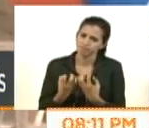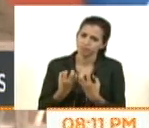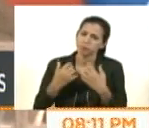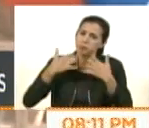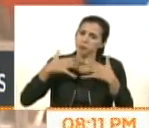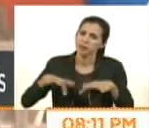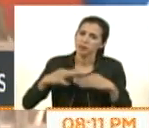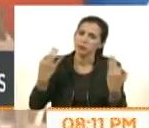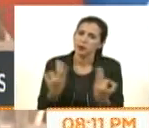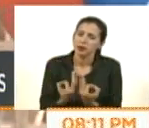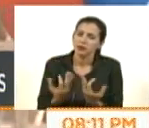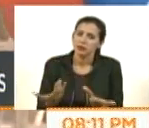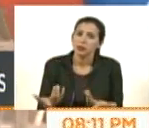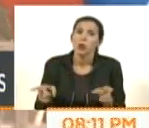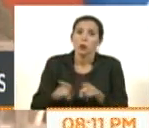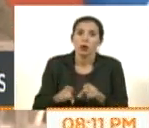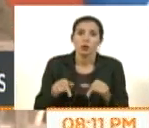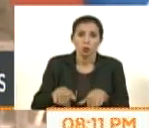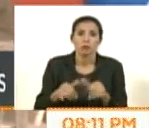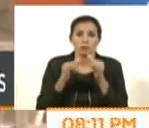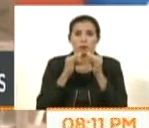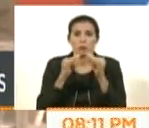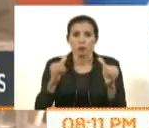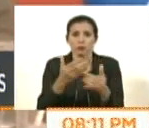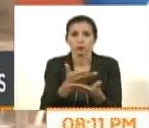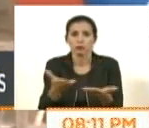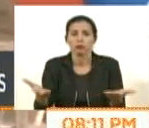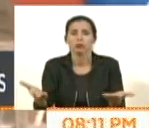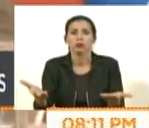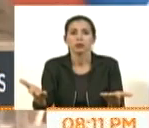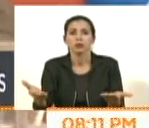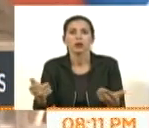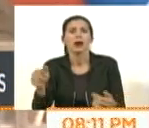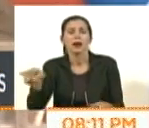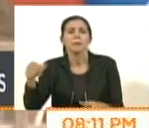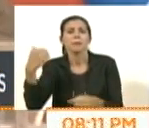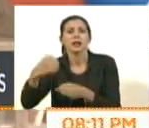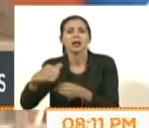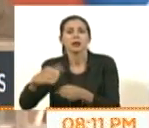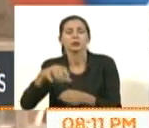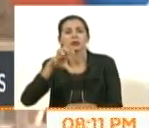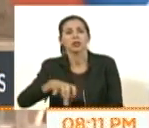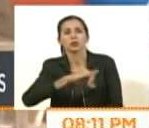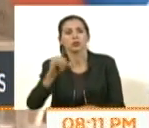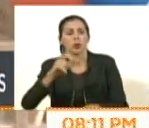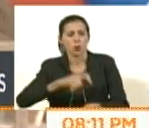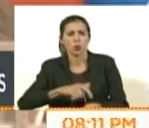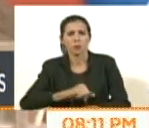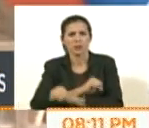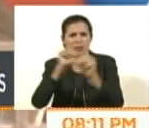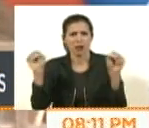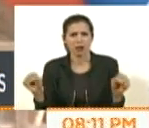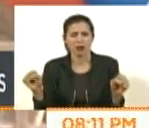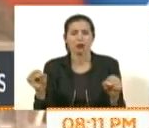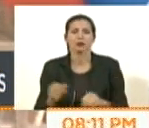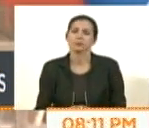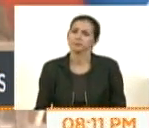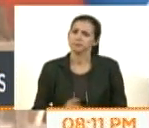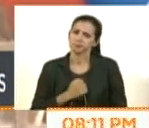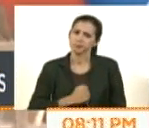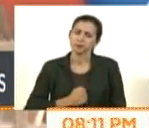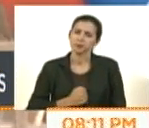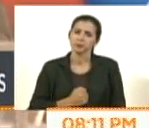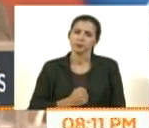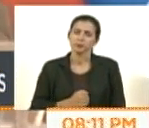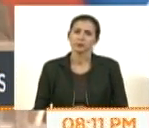como queremos informar en el día de hoy, en la ciudad de Maracaibo, estado Zulia, en horas de la mañana, lamentablemente